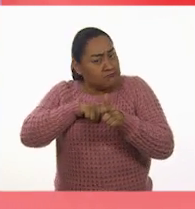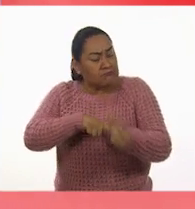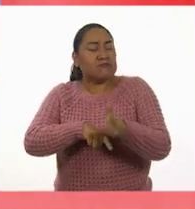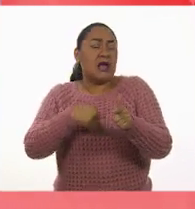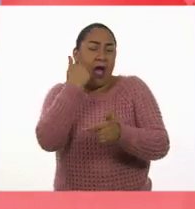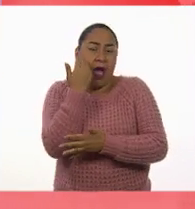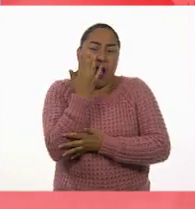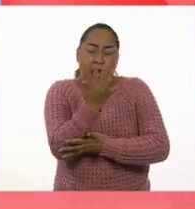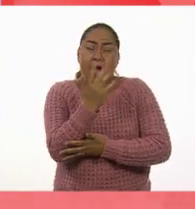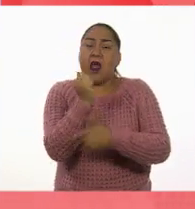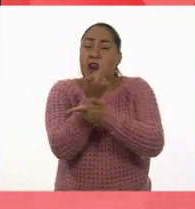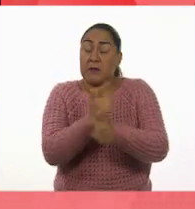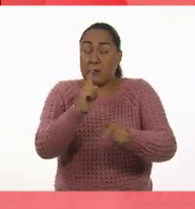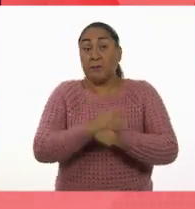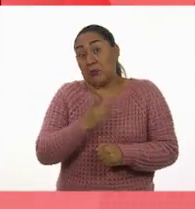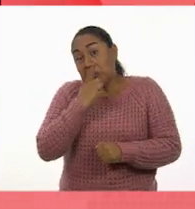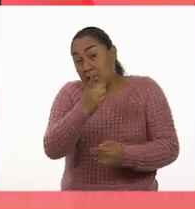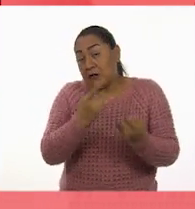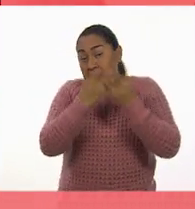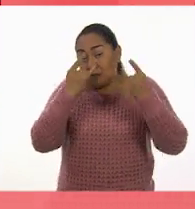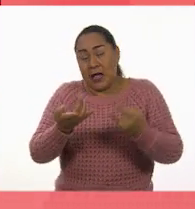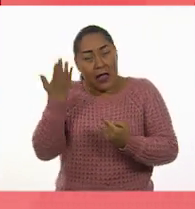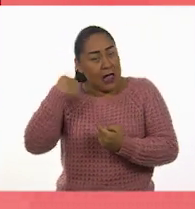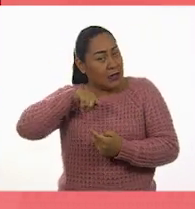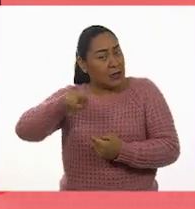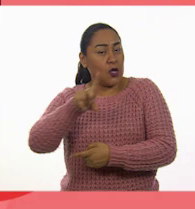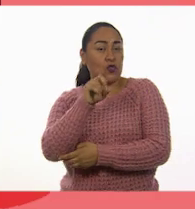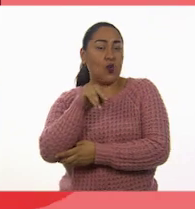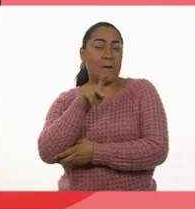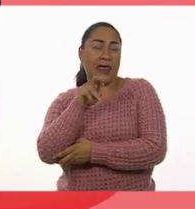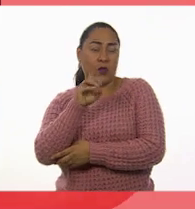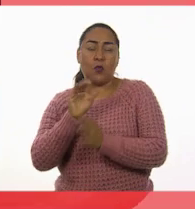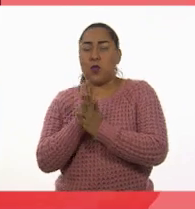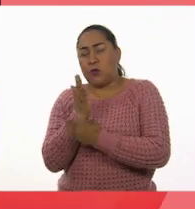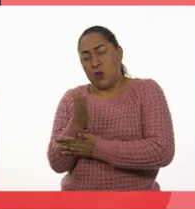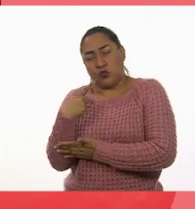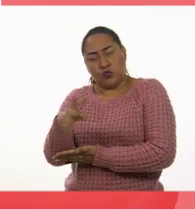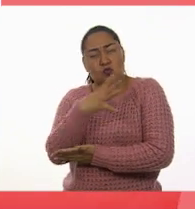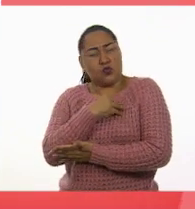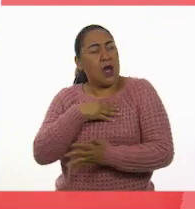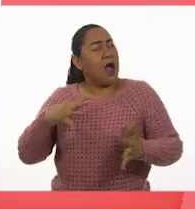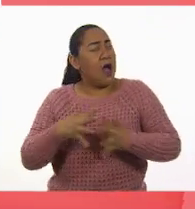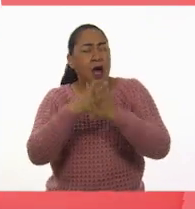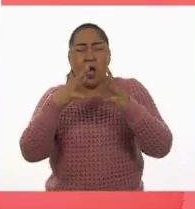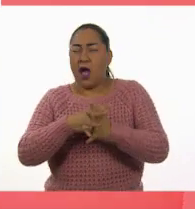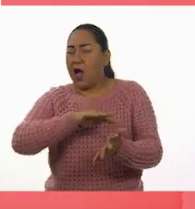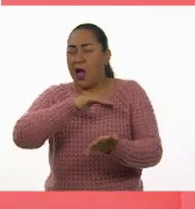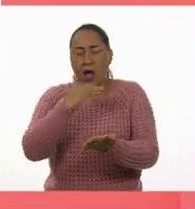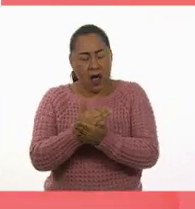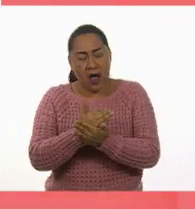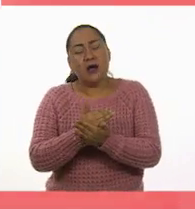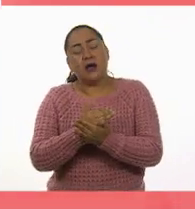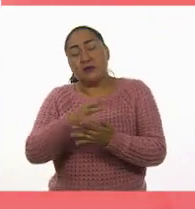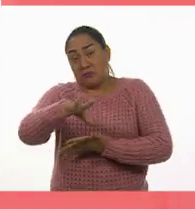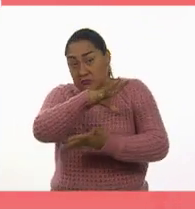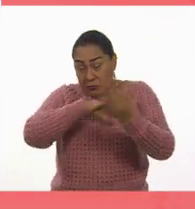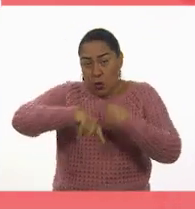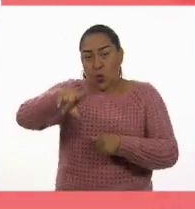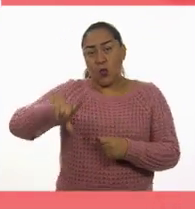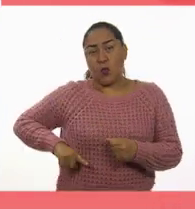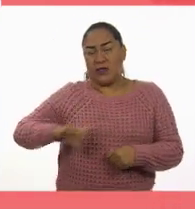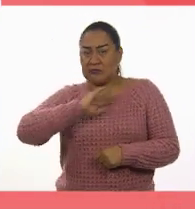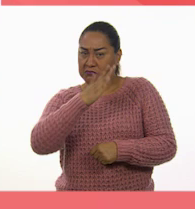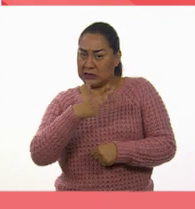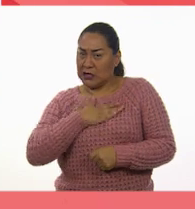la libertad. Se cuenta que cuando don Pedro Guerrero le pidió a su hijo que ya no peleara y que a cambio el gobierno español le